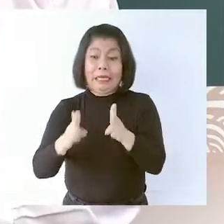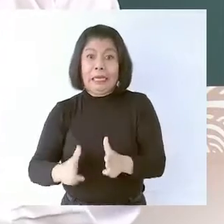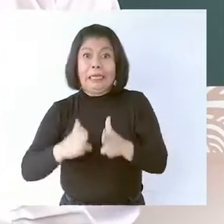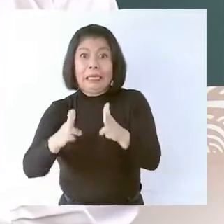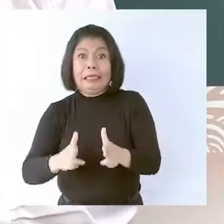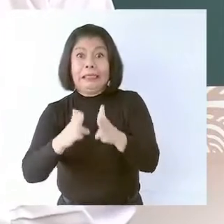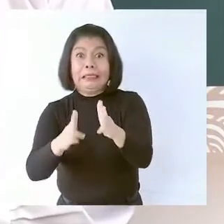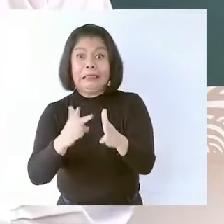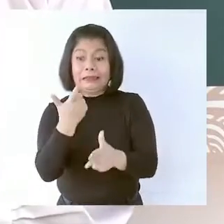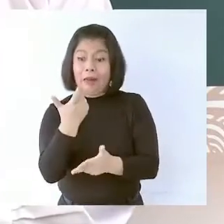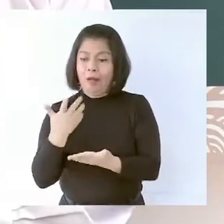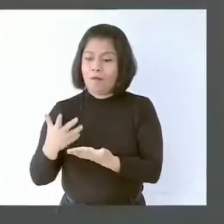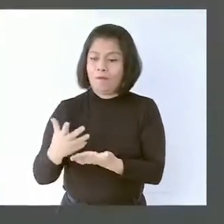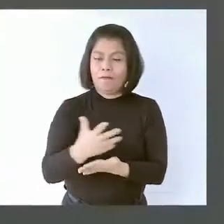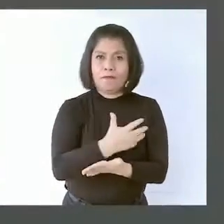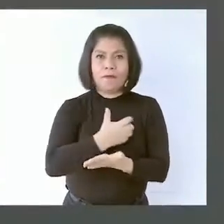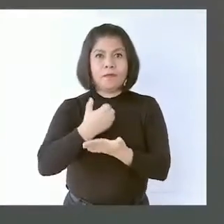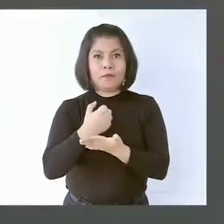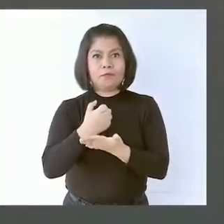ser para el pueblo de México,